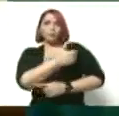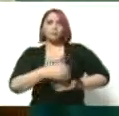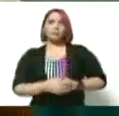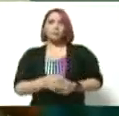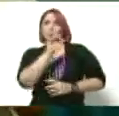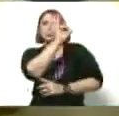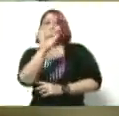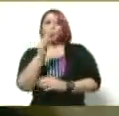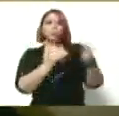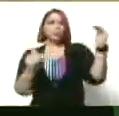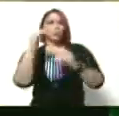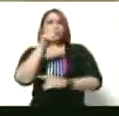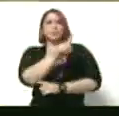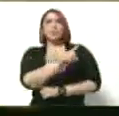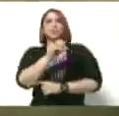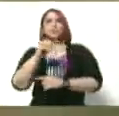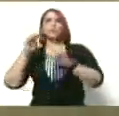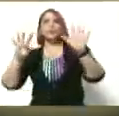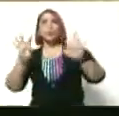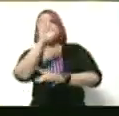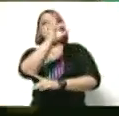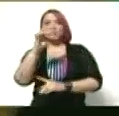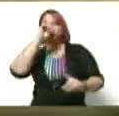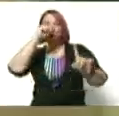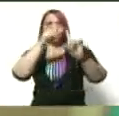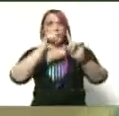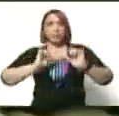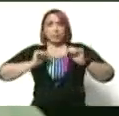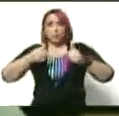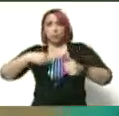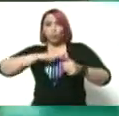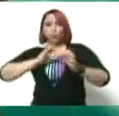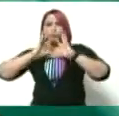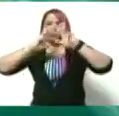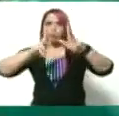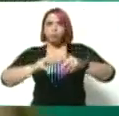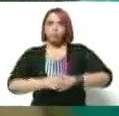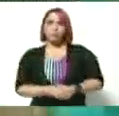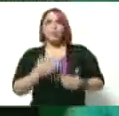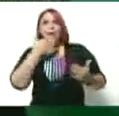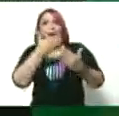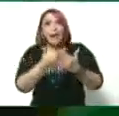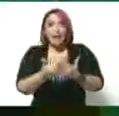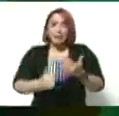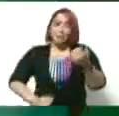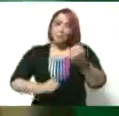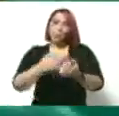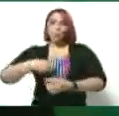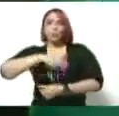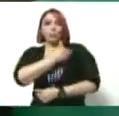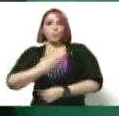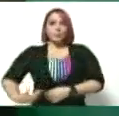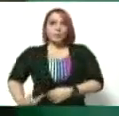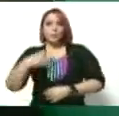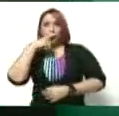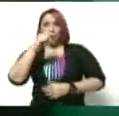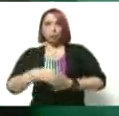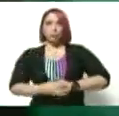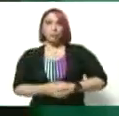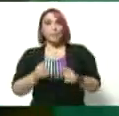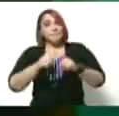superior del 109 por ciento de la meta inicial que nos habíamos planteado eso es gracias al apoyo a nuestro presidente ni por la maduro pero como se